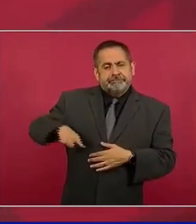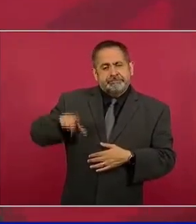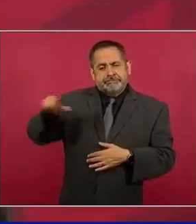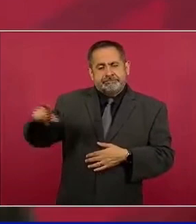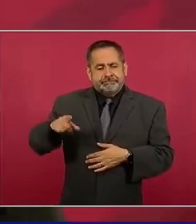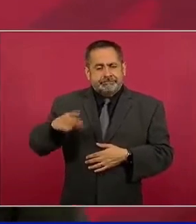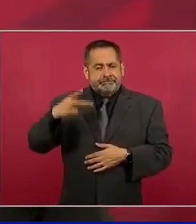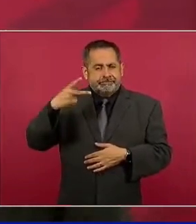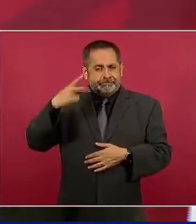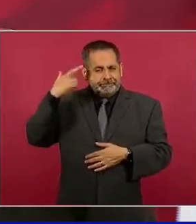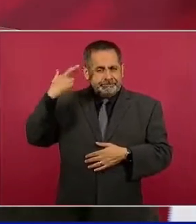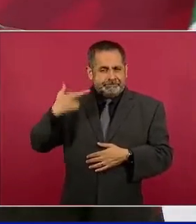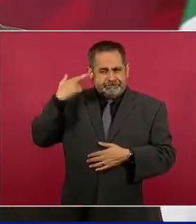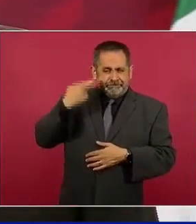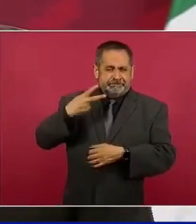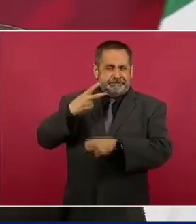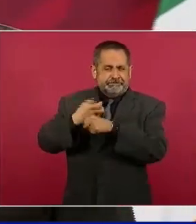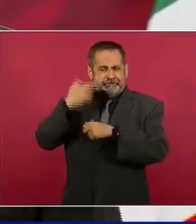virreinal.